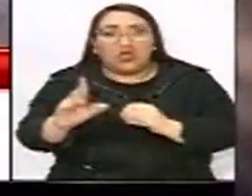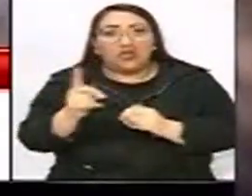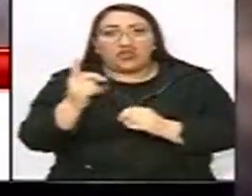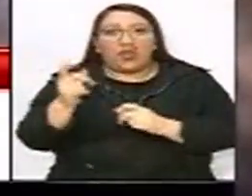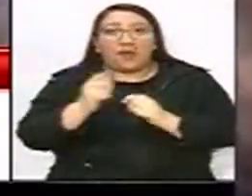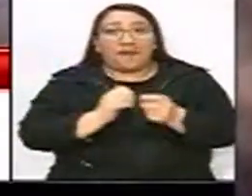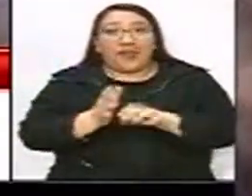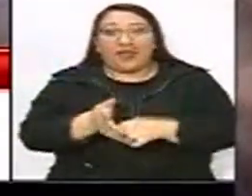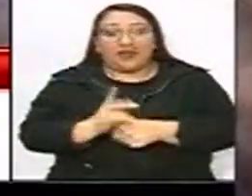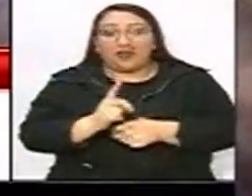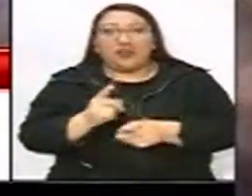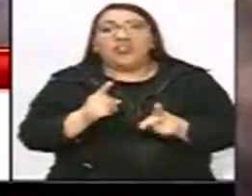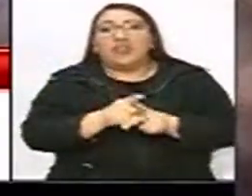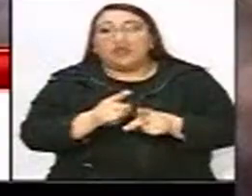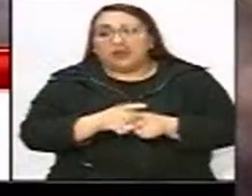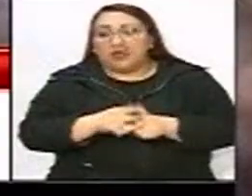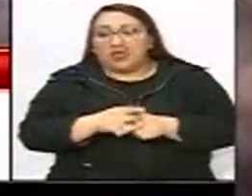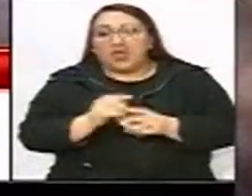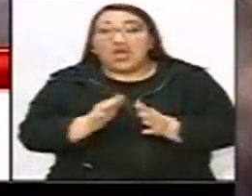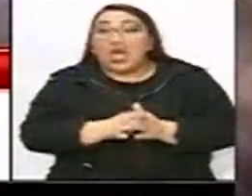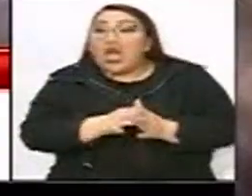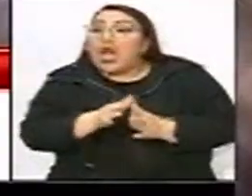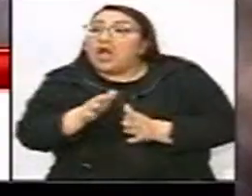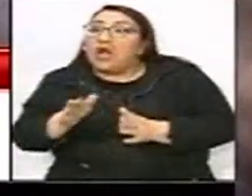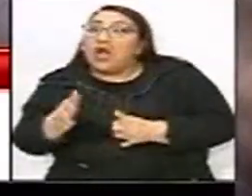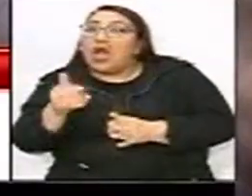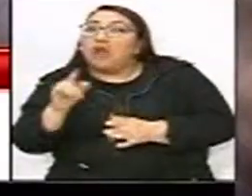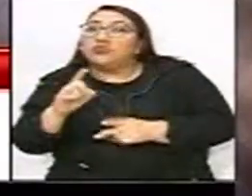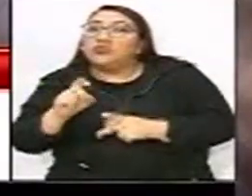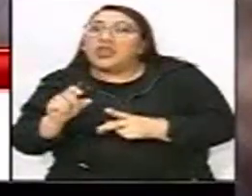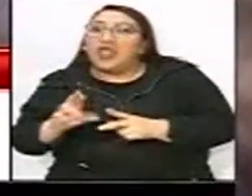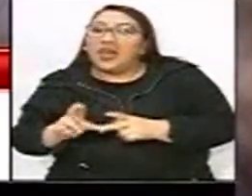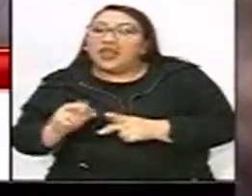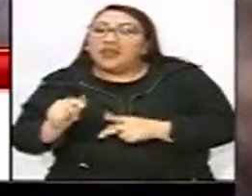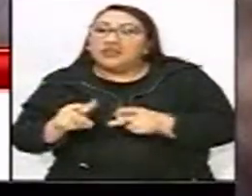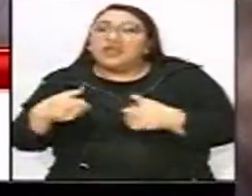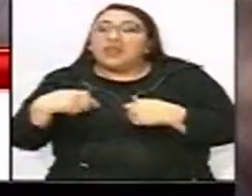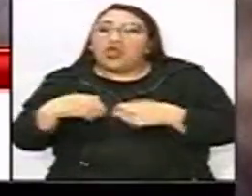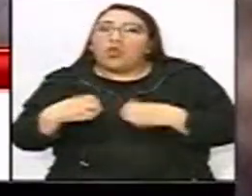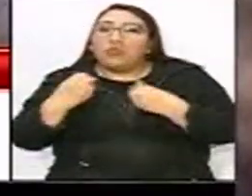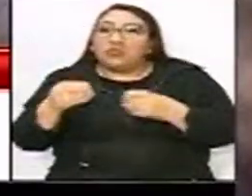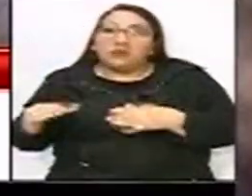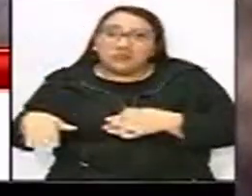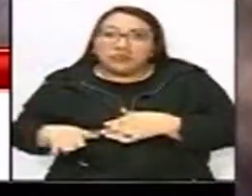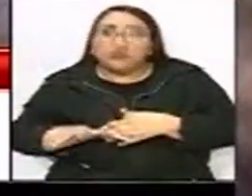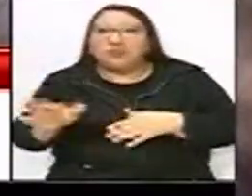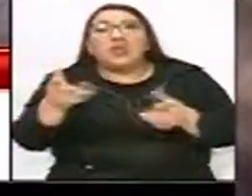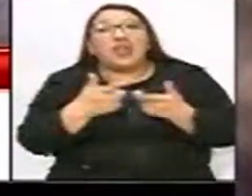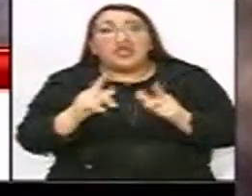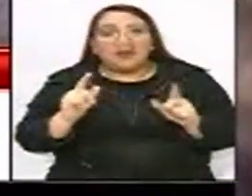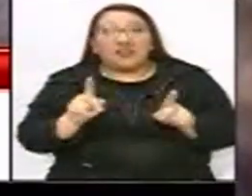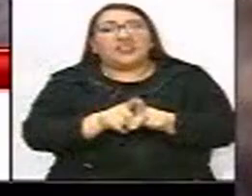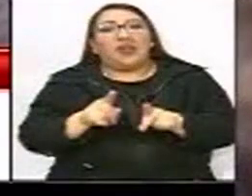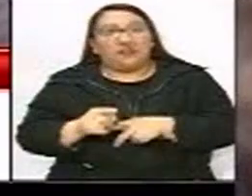solamente el peaje, sino las vías auxiliares para que la gente tenga oportunidad de irse por la vía libre.